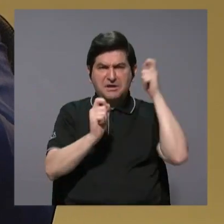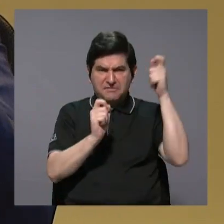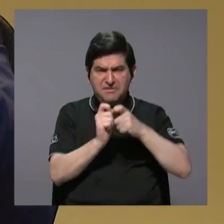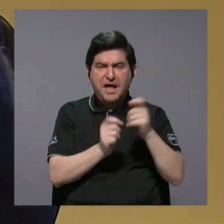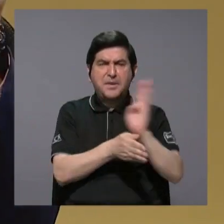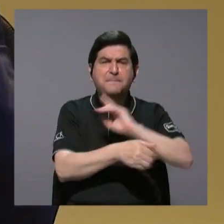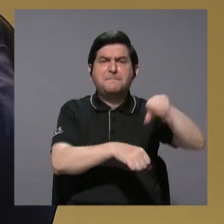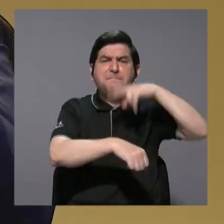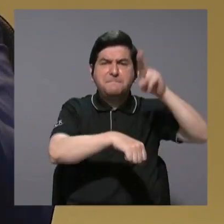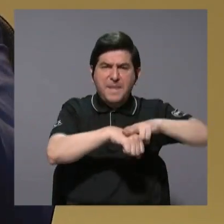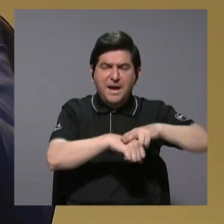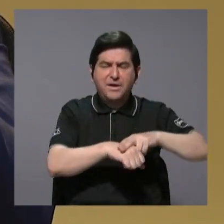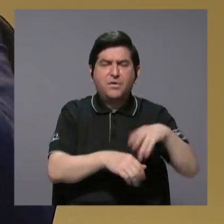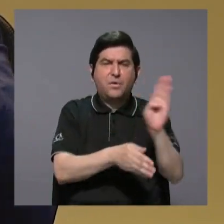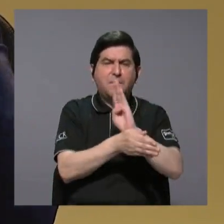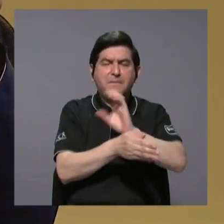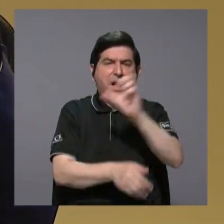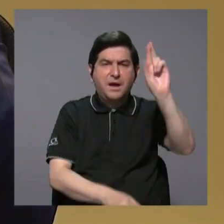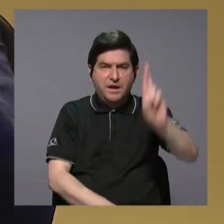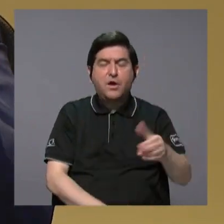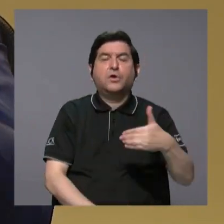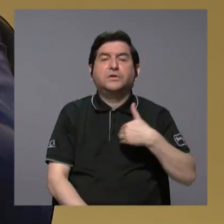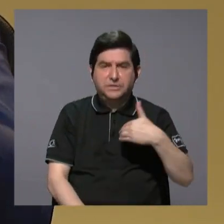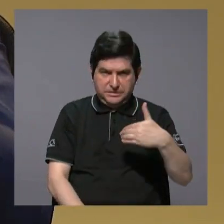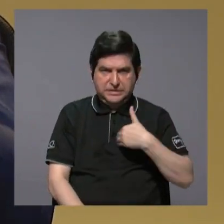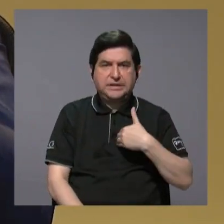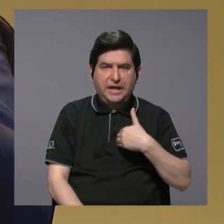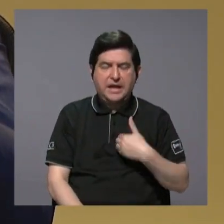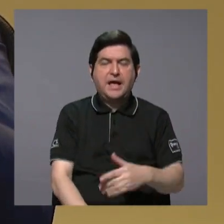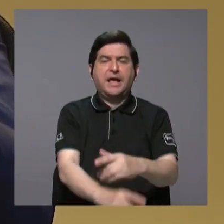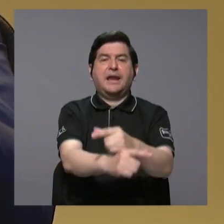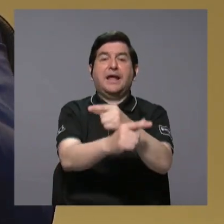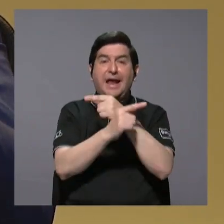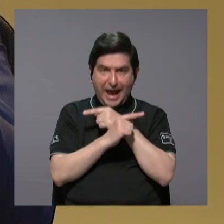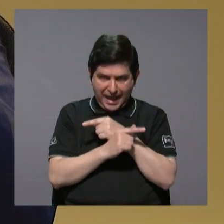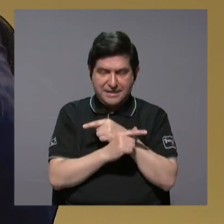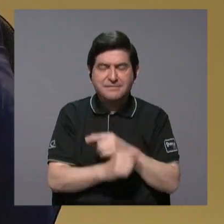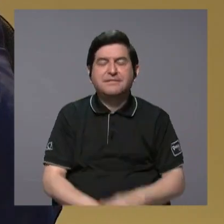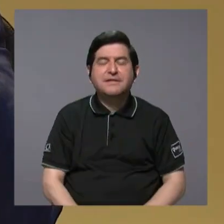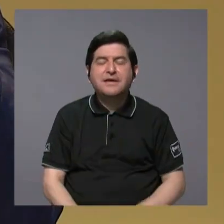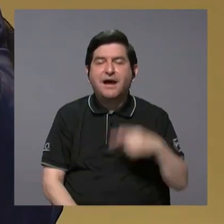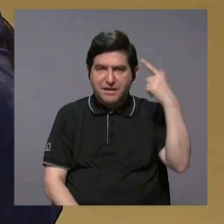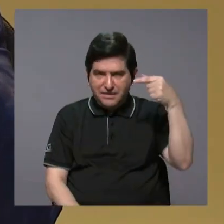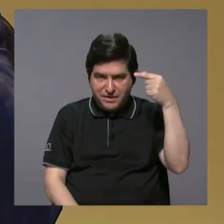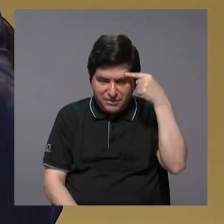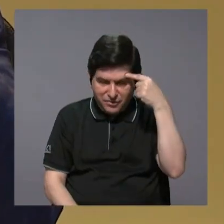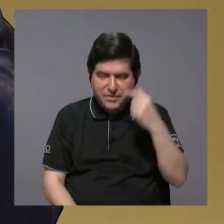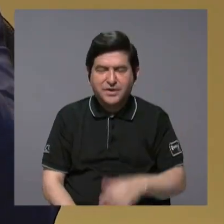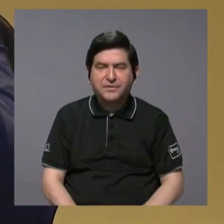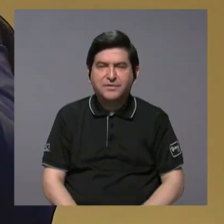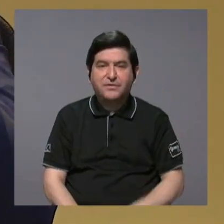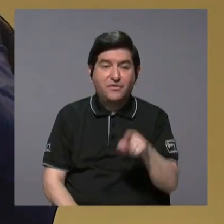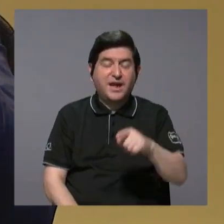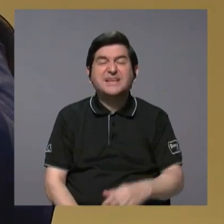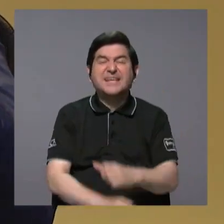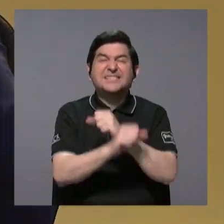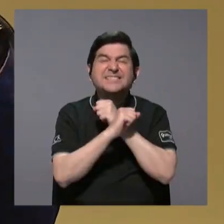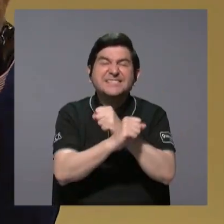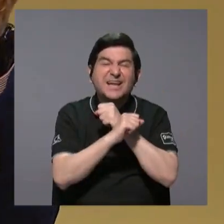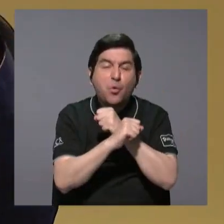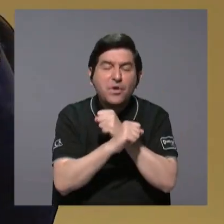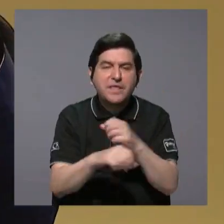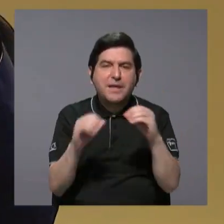Banco Nacional y Banco de Costa Rica, cuentan con una garantía por parte del Estado que